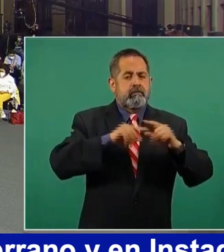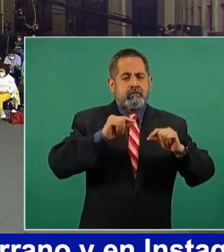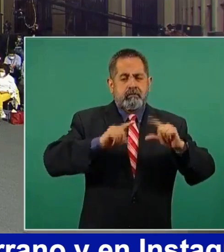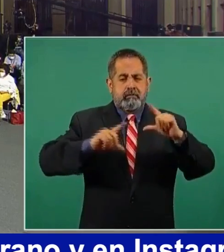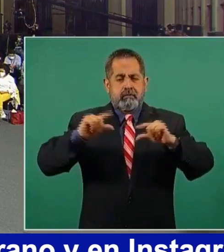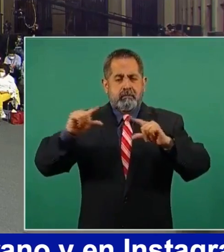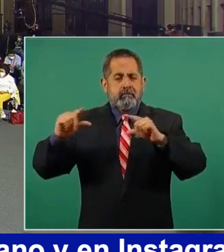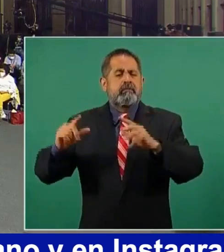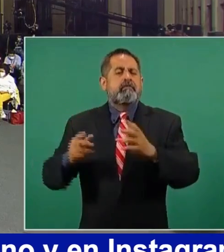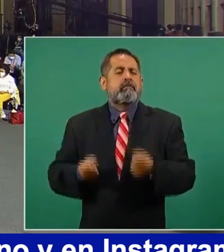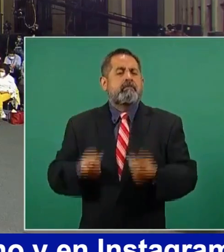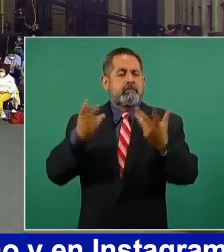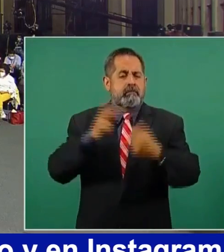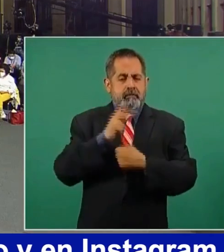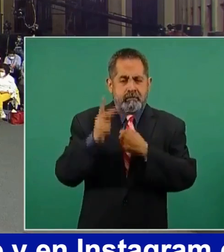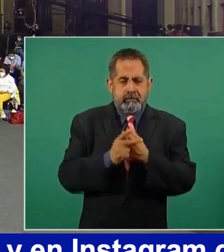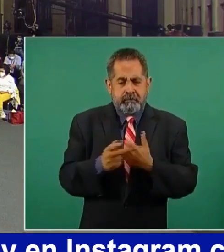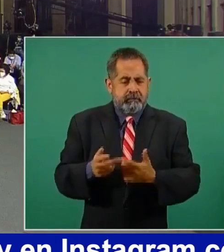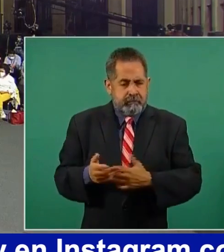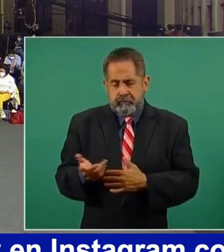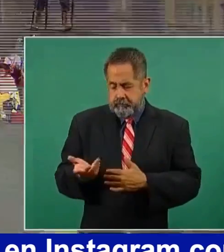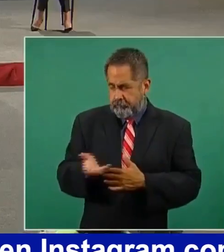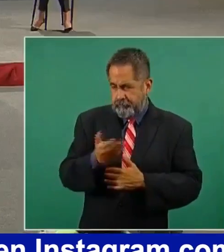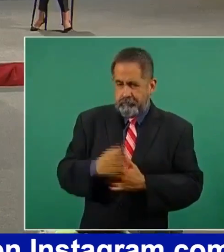Esto es, aun cuando